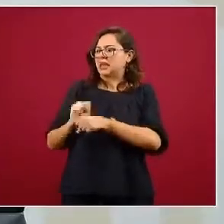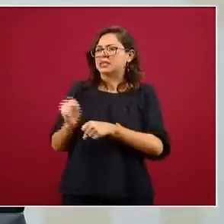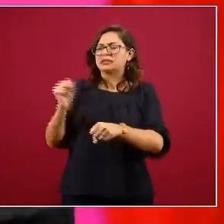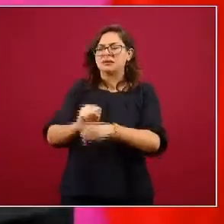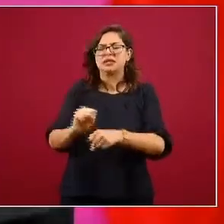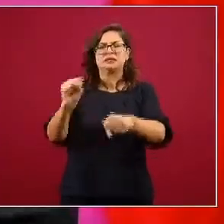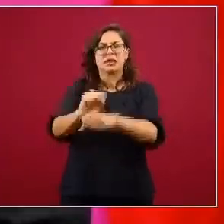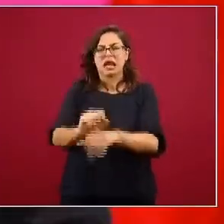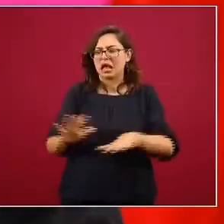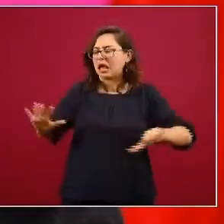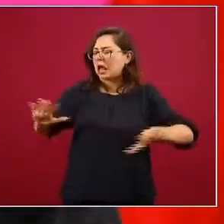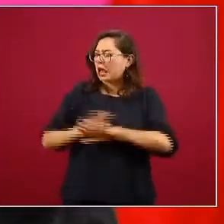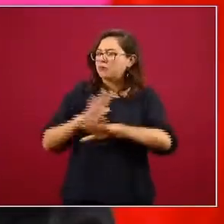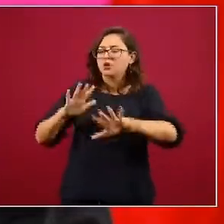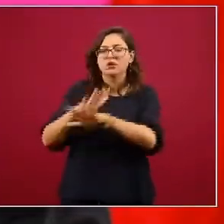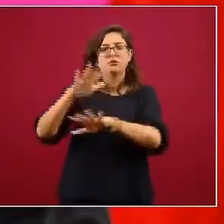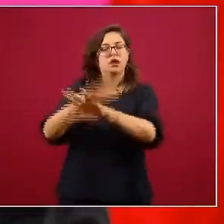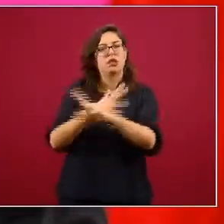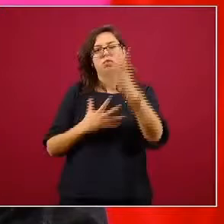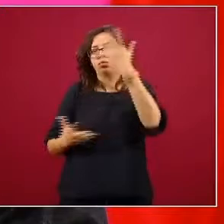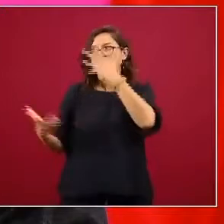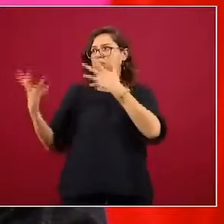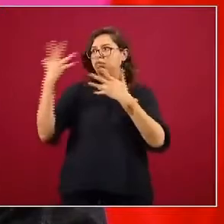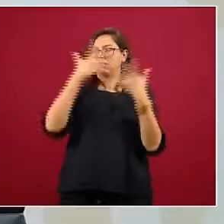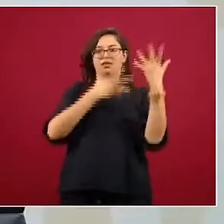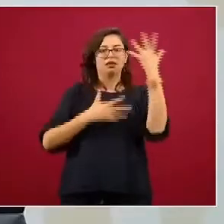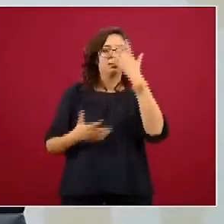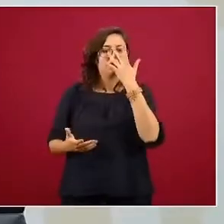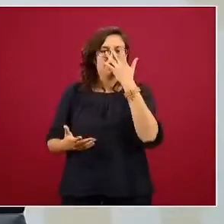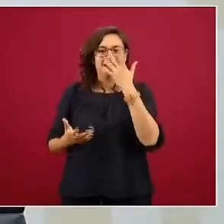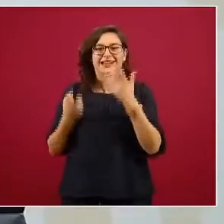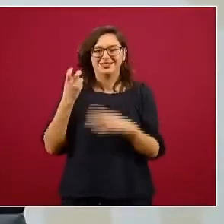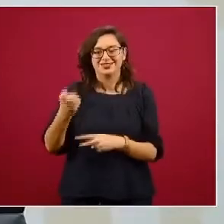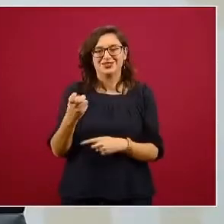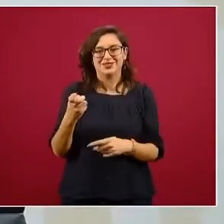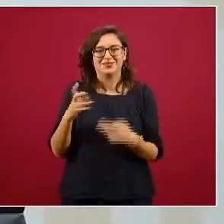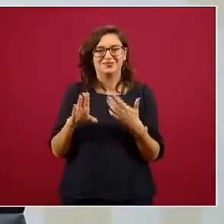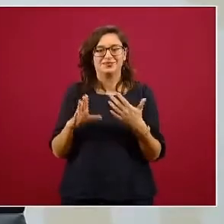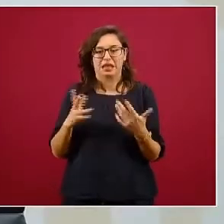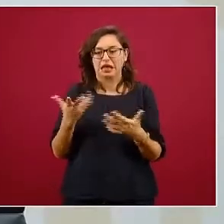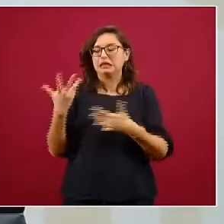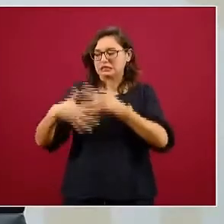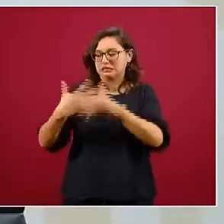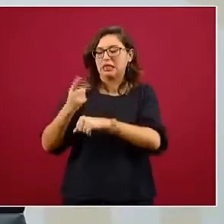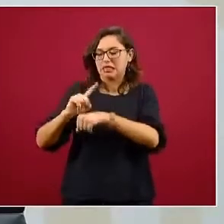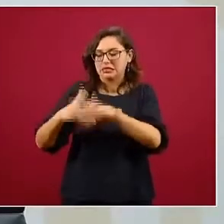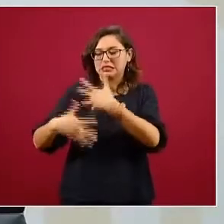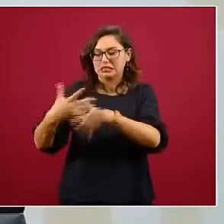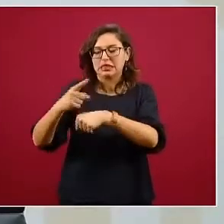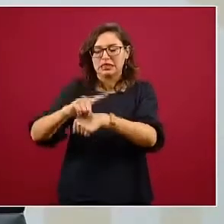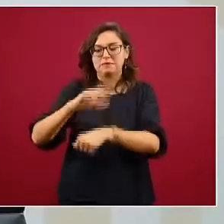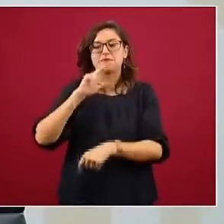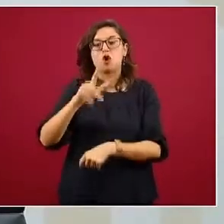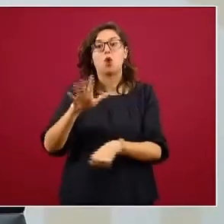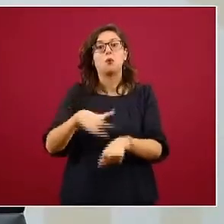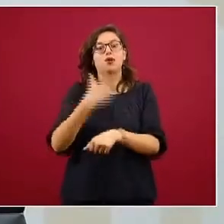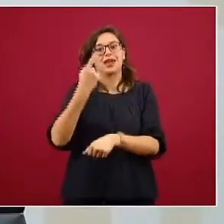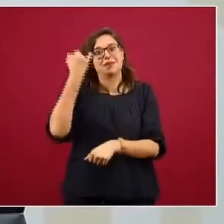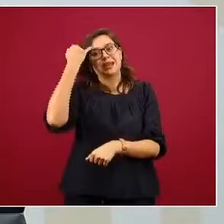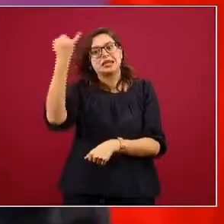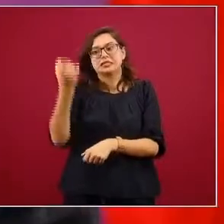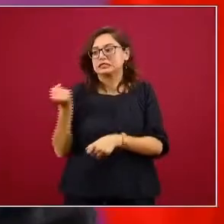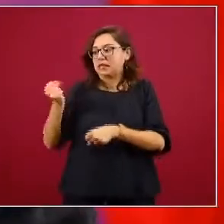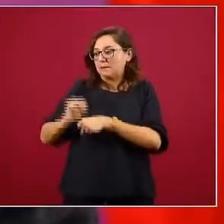frecuente, y aquí me interesa que usted, como miembro de la sociedad, lo identifique. Si cada semana hubiera una